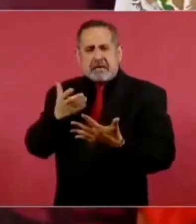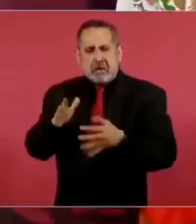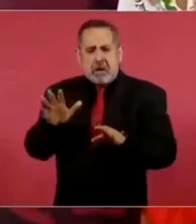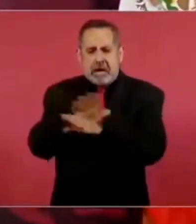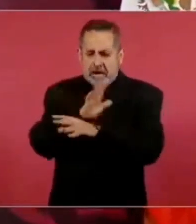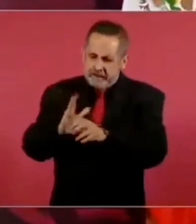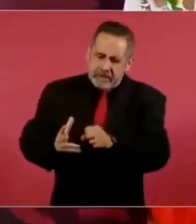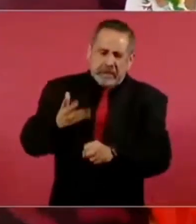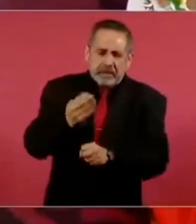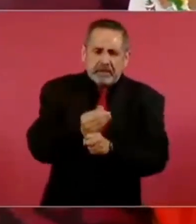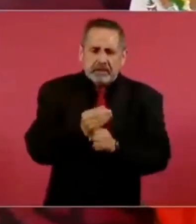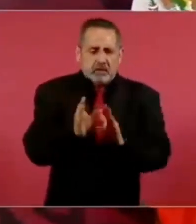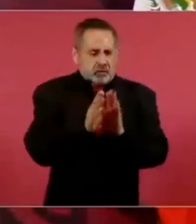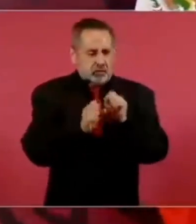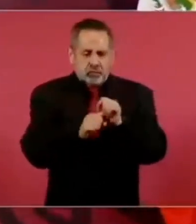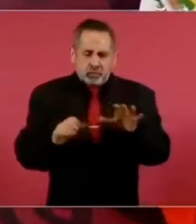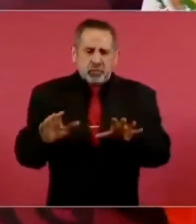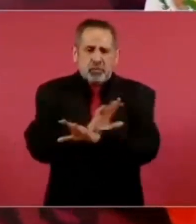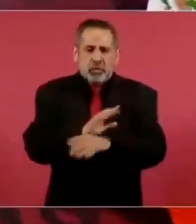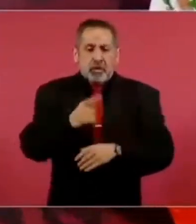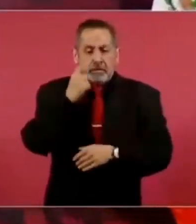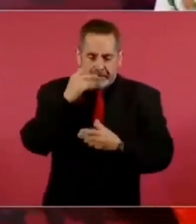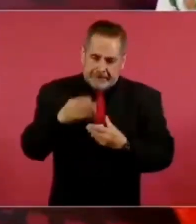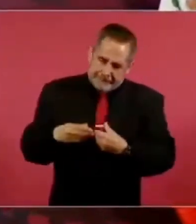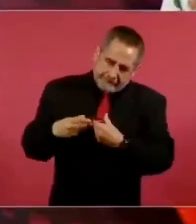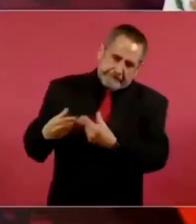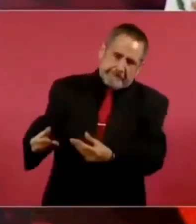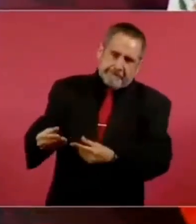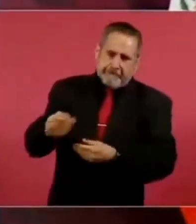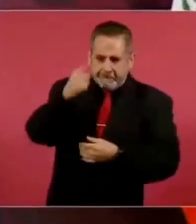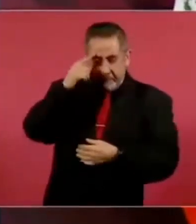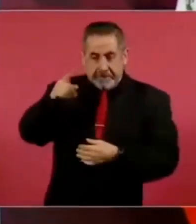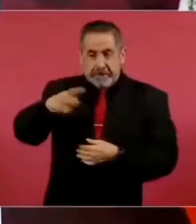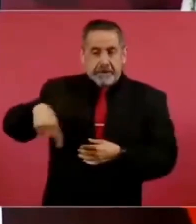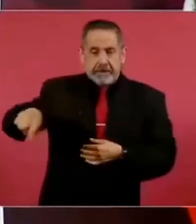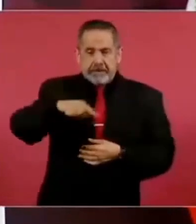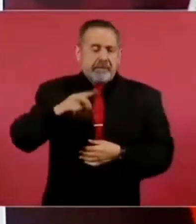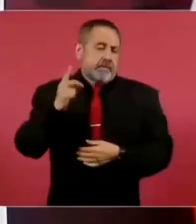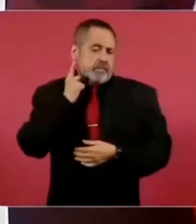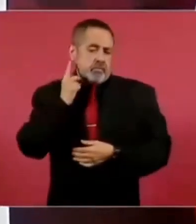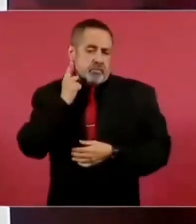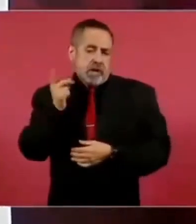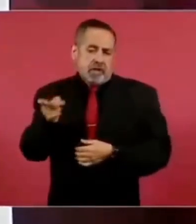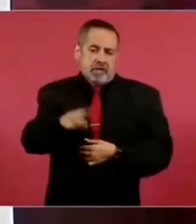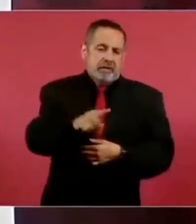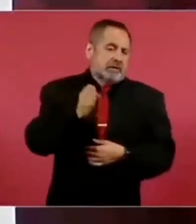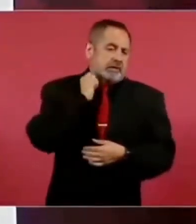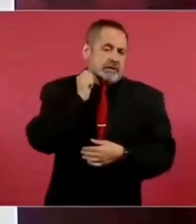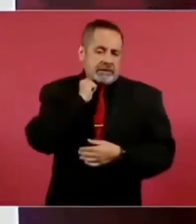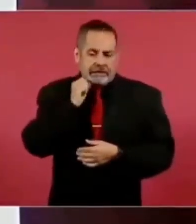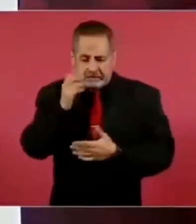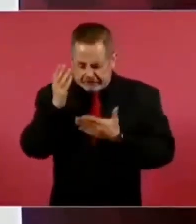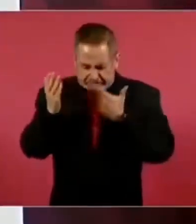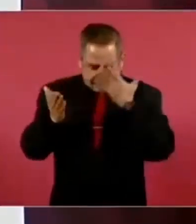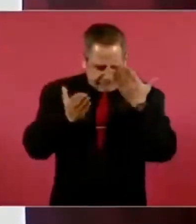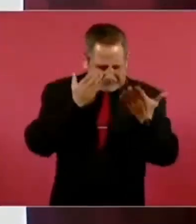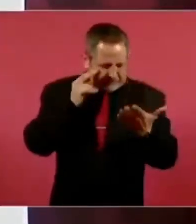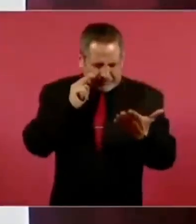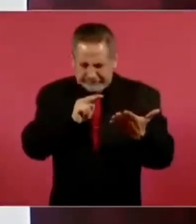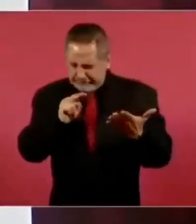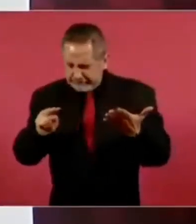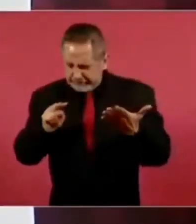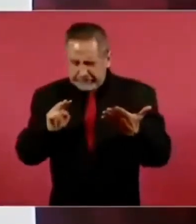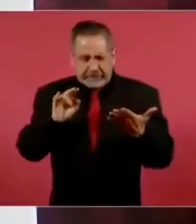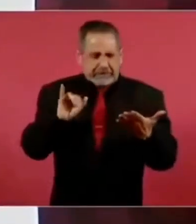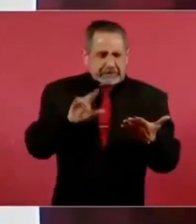que en el congreso se analicen se debatan y en